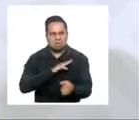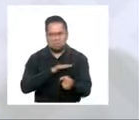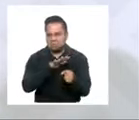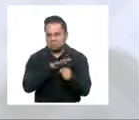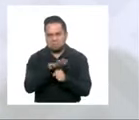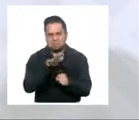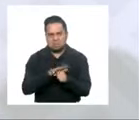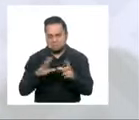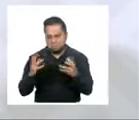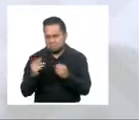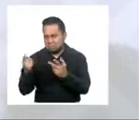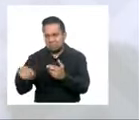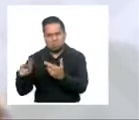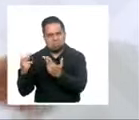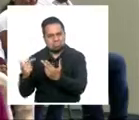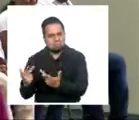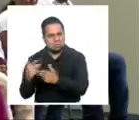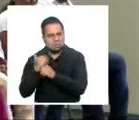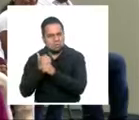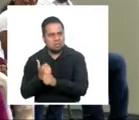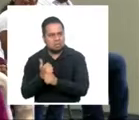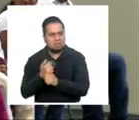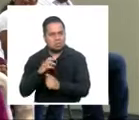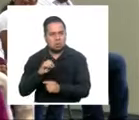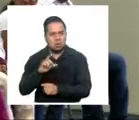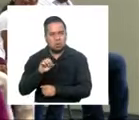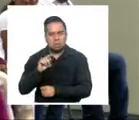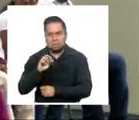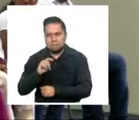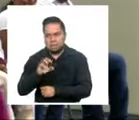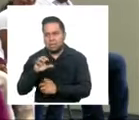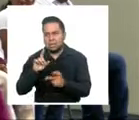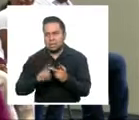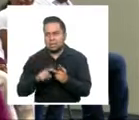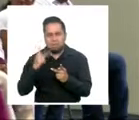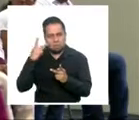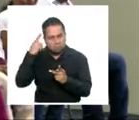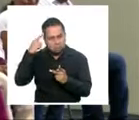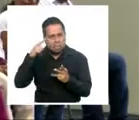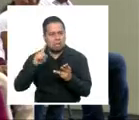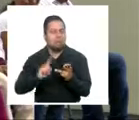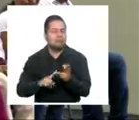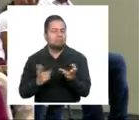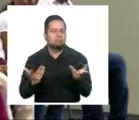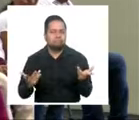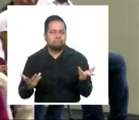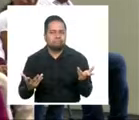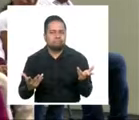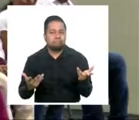están aquí, que fueron afectados, de Colotepec, de Pochutla, de